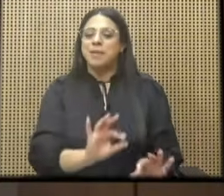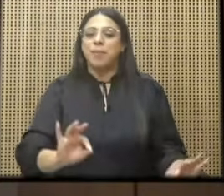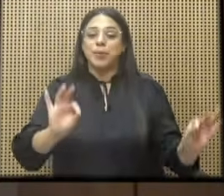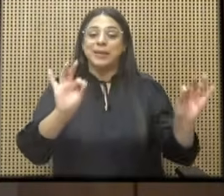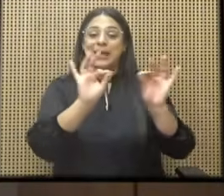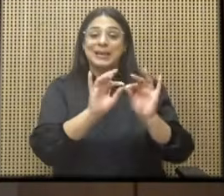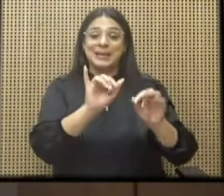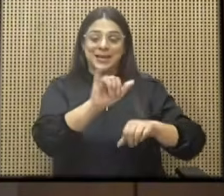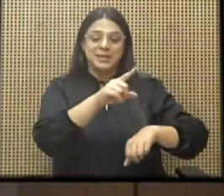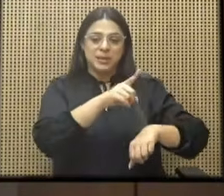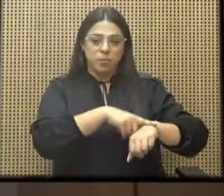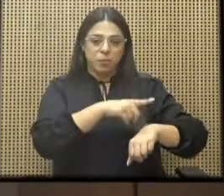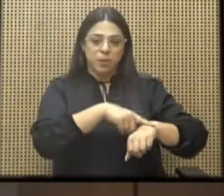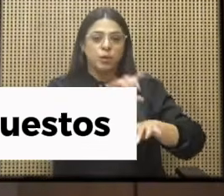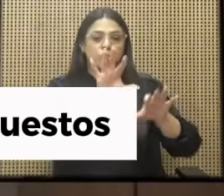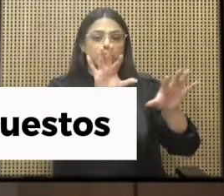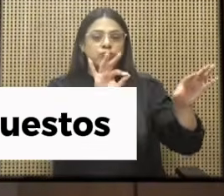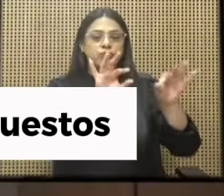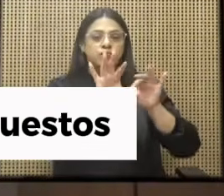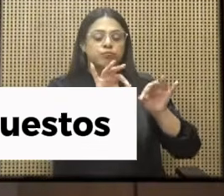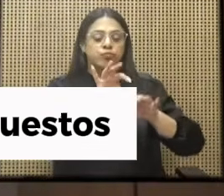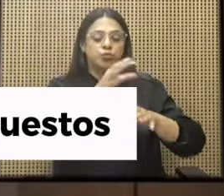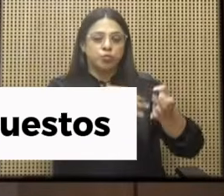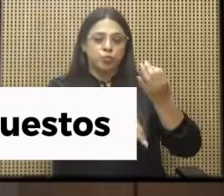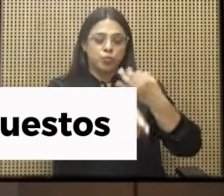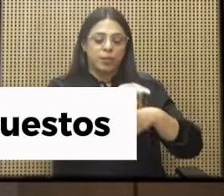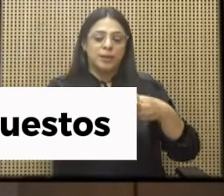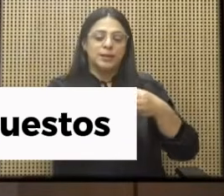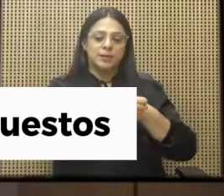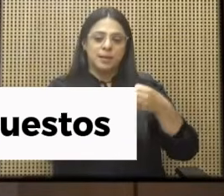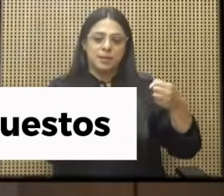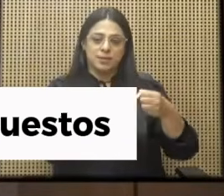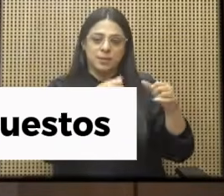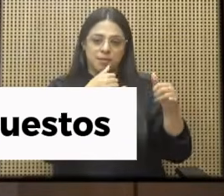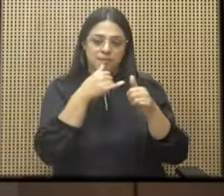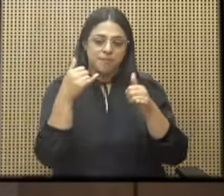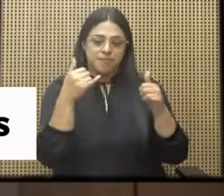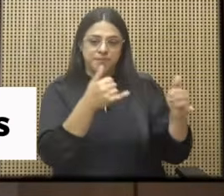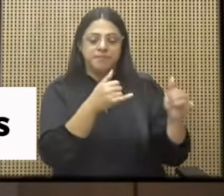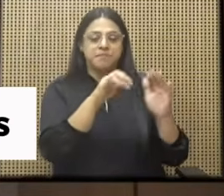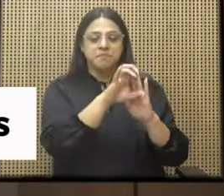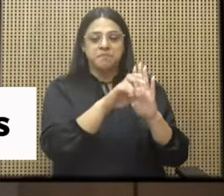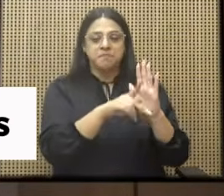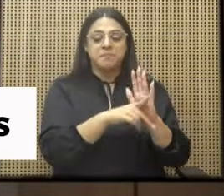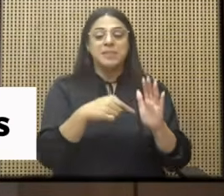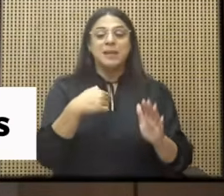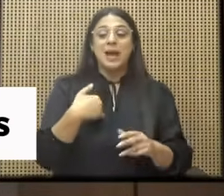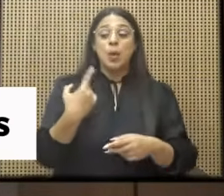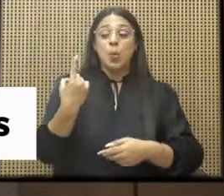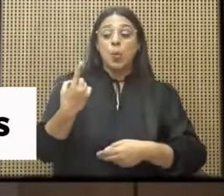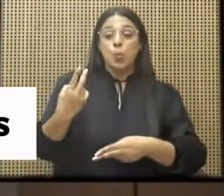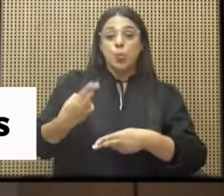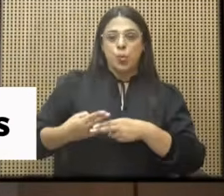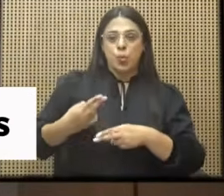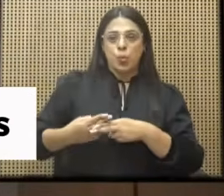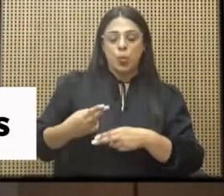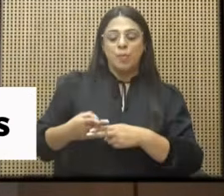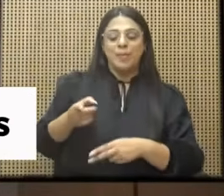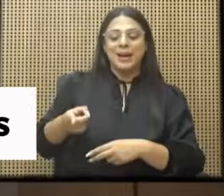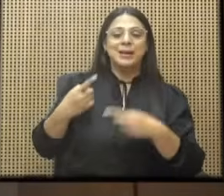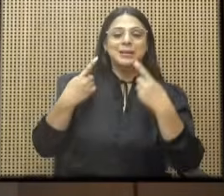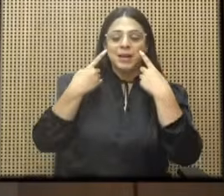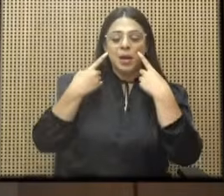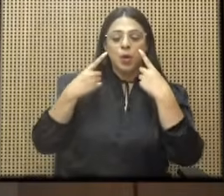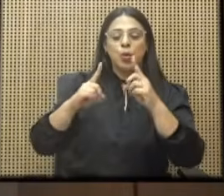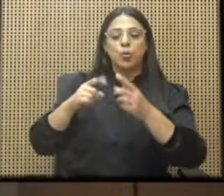Sala Constitucional. Y resulta que de los nombres propuestos, solo una candidata obtuvo 38